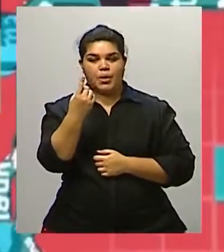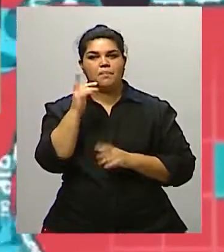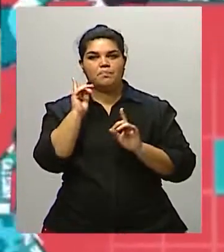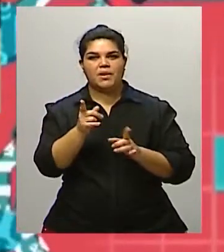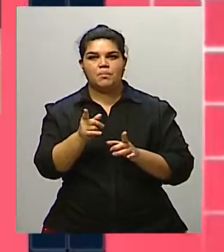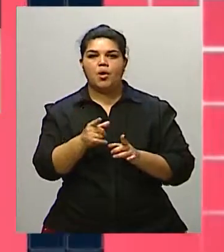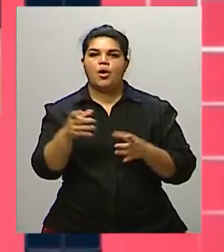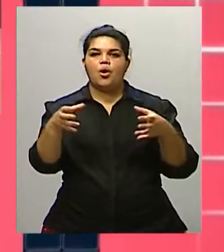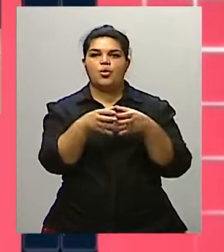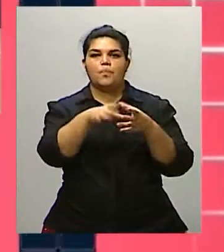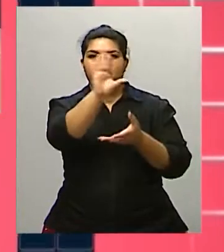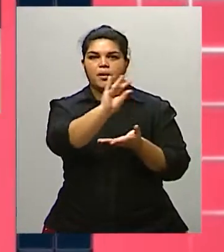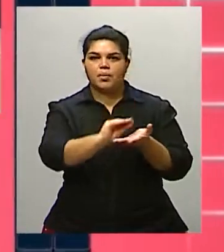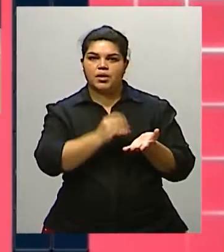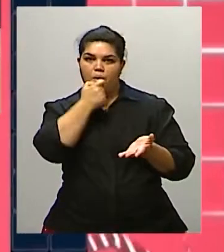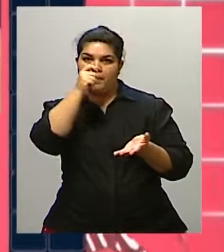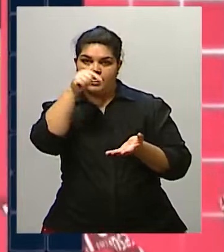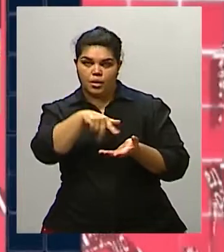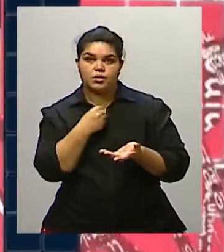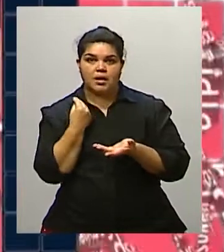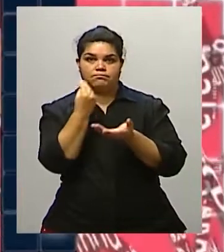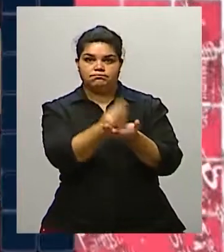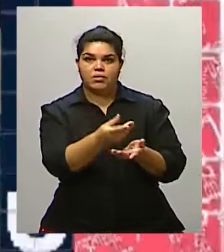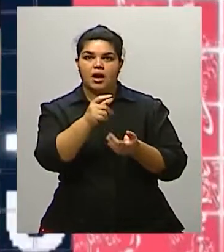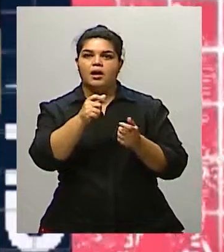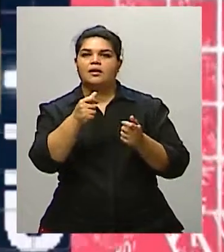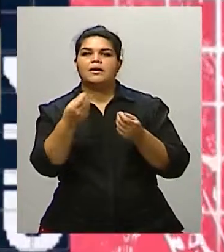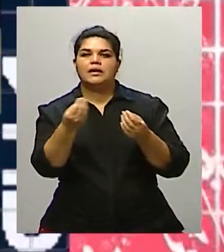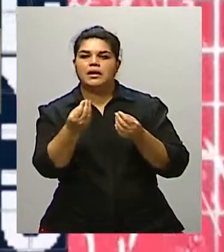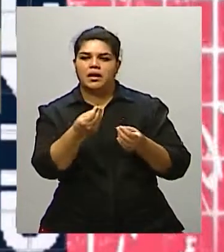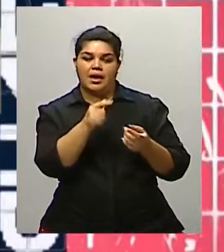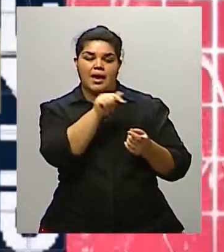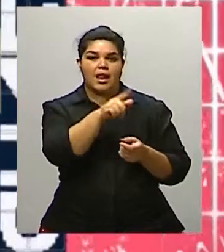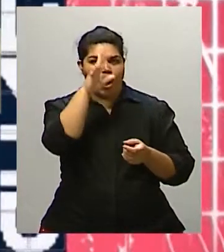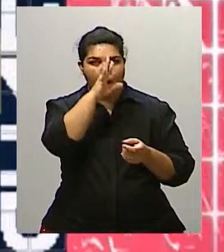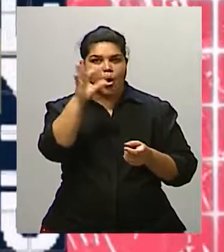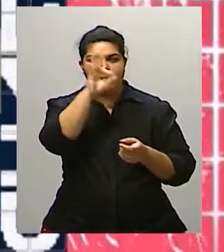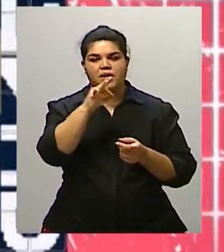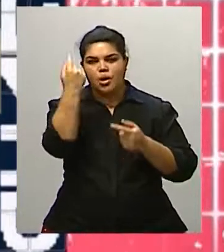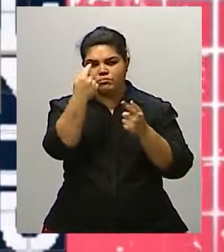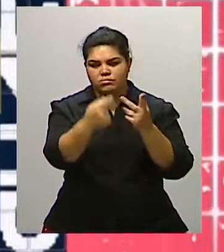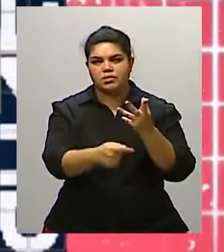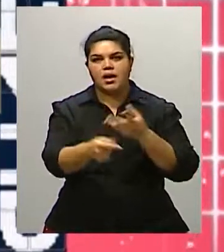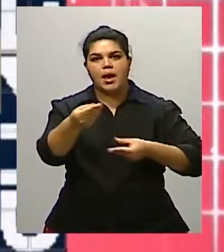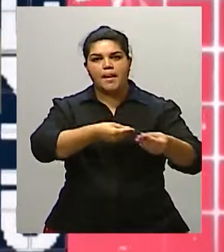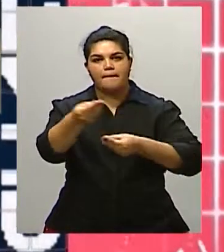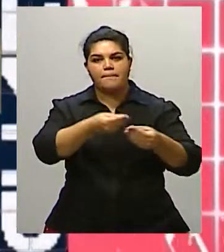de Mendoza por el aporte a través de la profesionalización de los y las